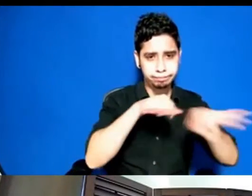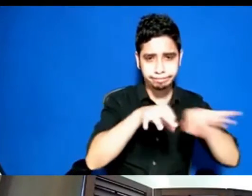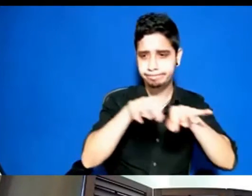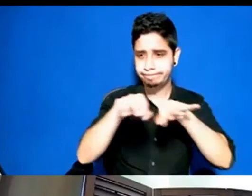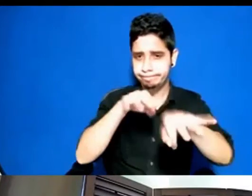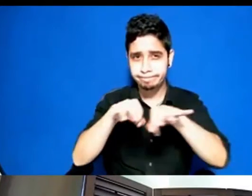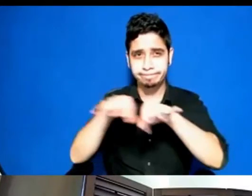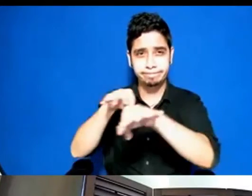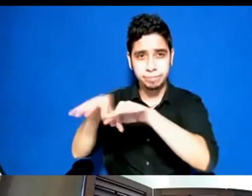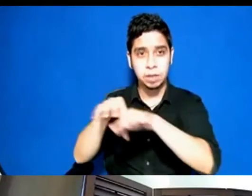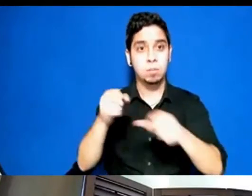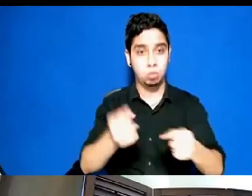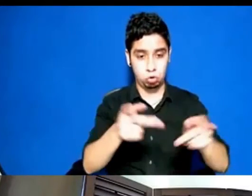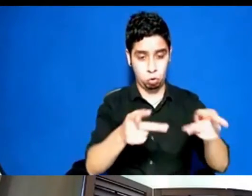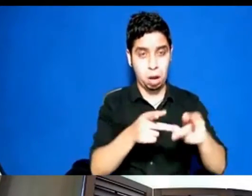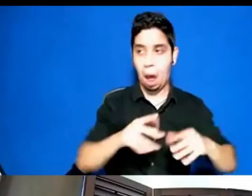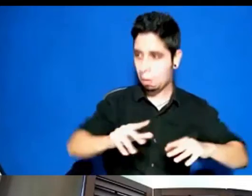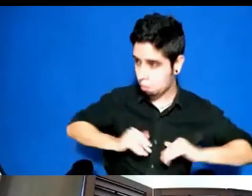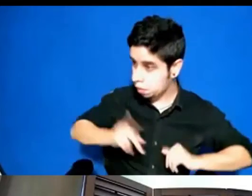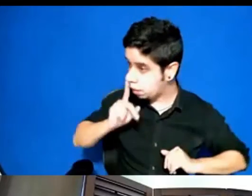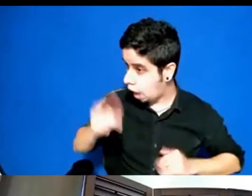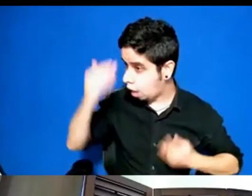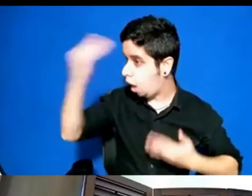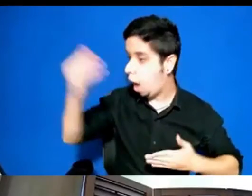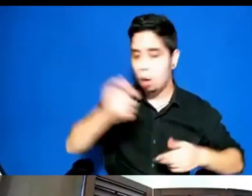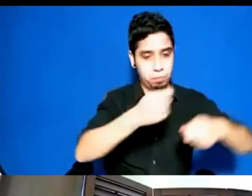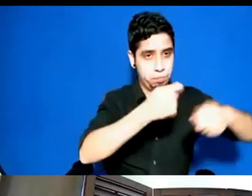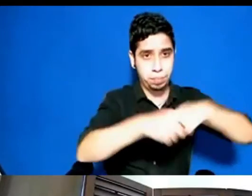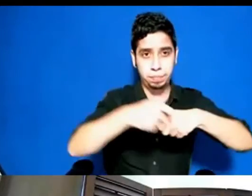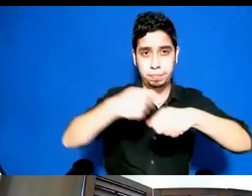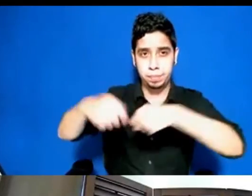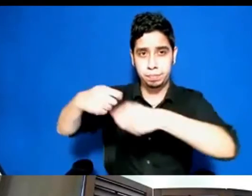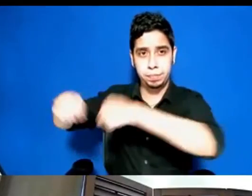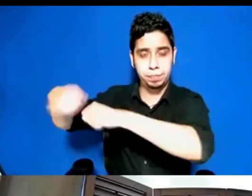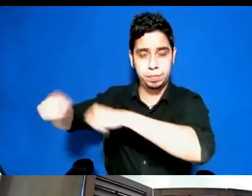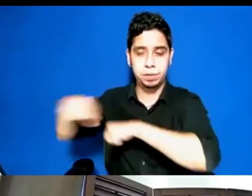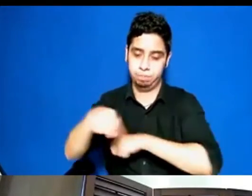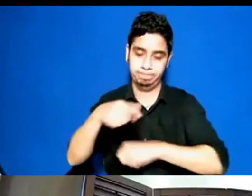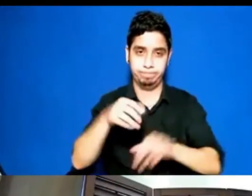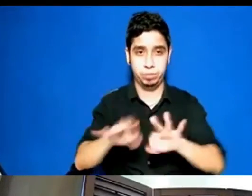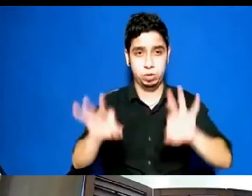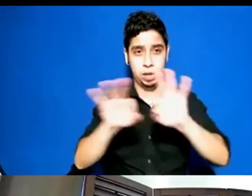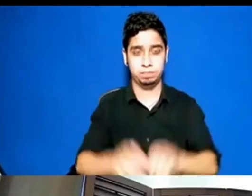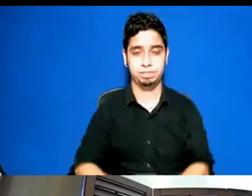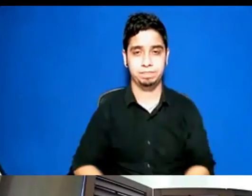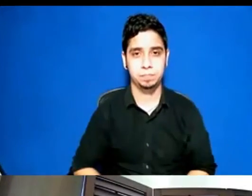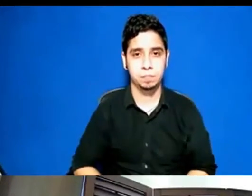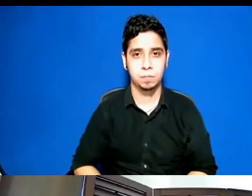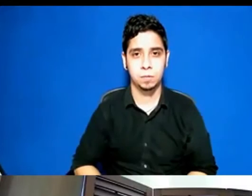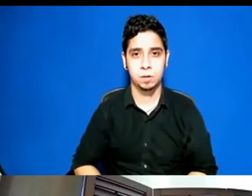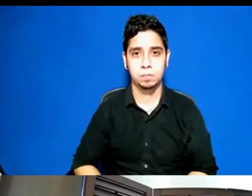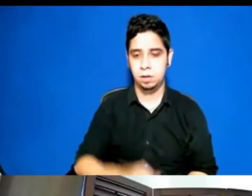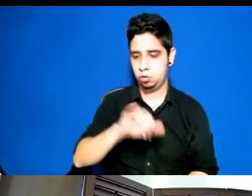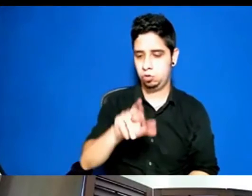sitios están cambiando. No, así que... De hecho, eso es importante también, lo que acabas de traer del, ¿cómo es? Junior Team,